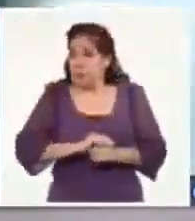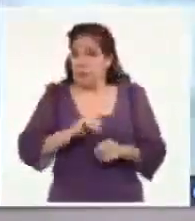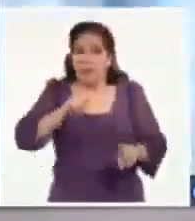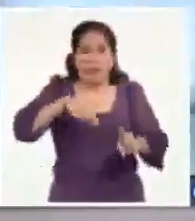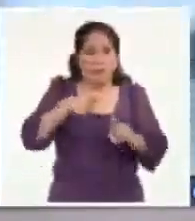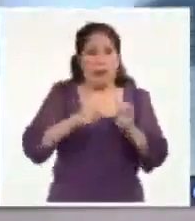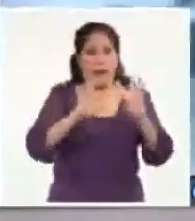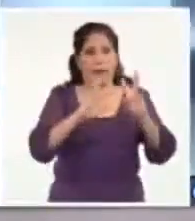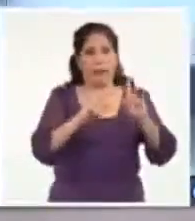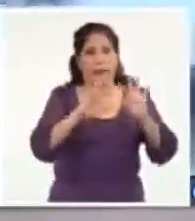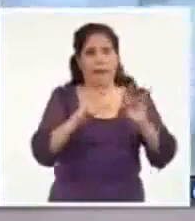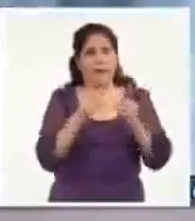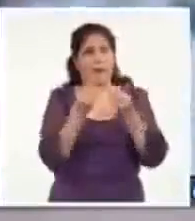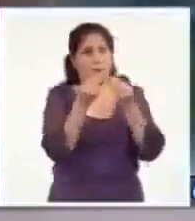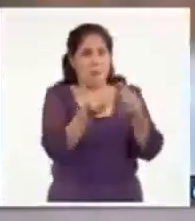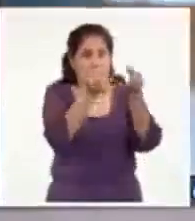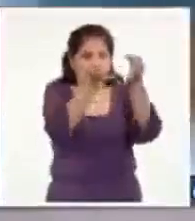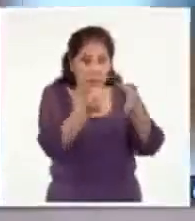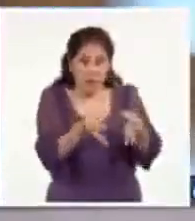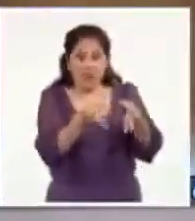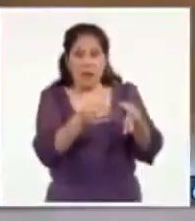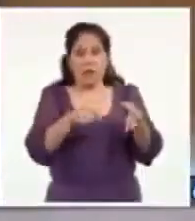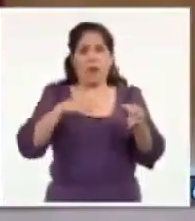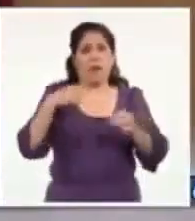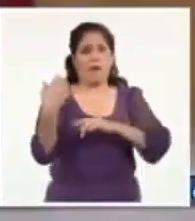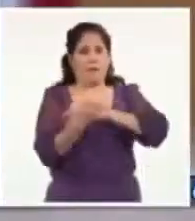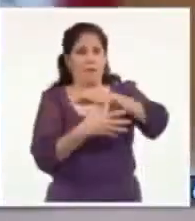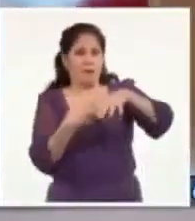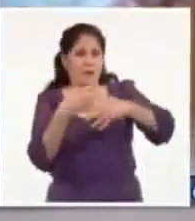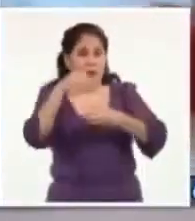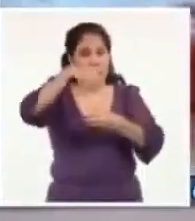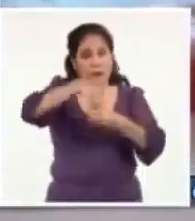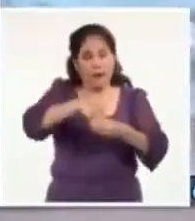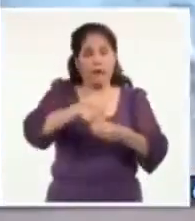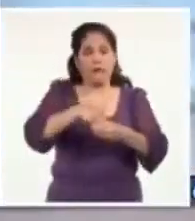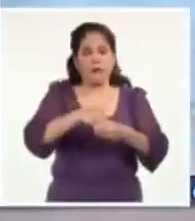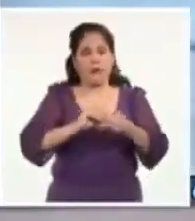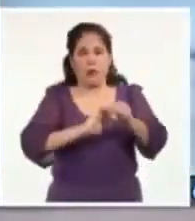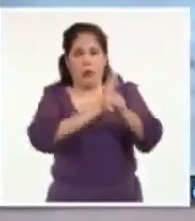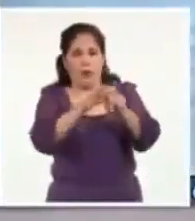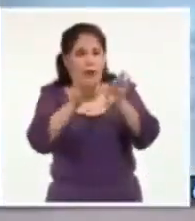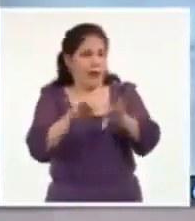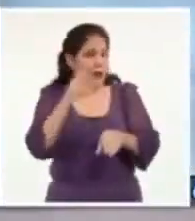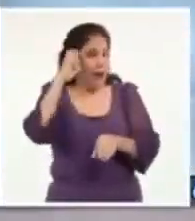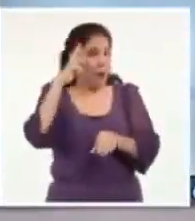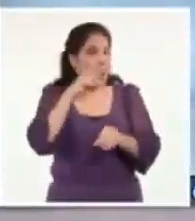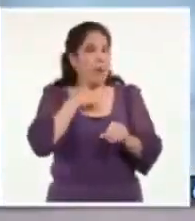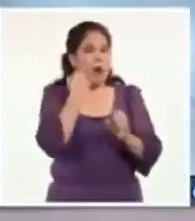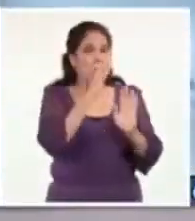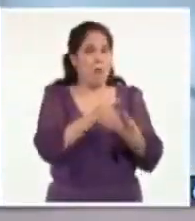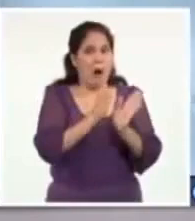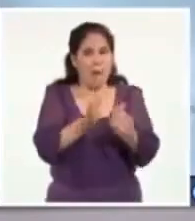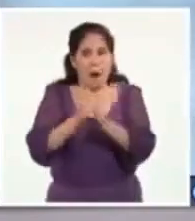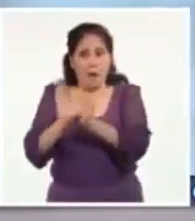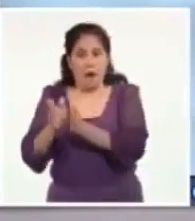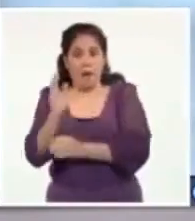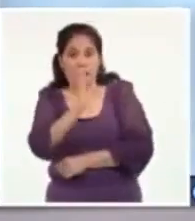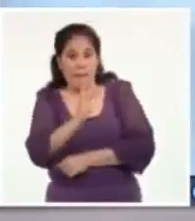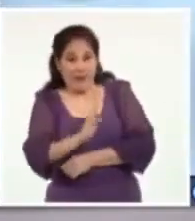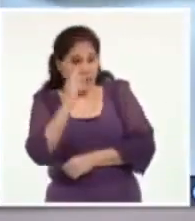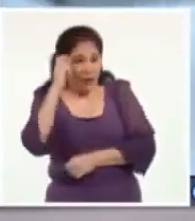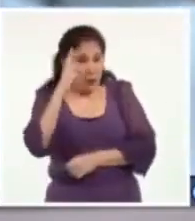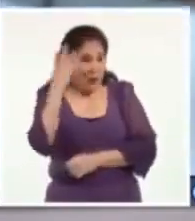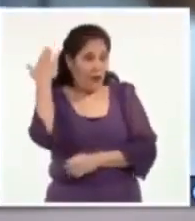sumamos los delitos que se le imputan por una desastrosa gestión de la pandemia El currículo se completa y durante todo el día